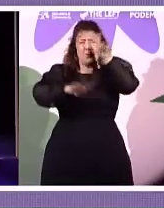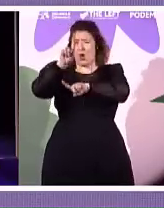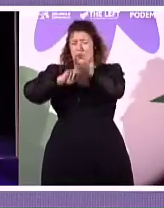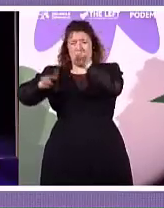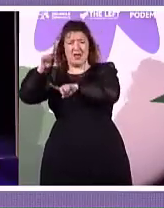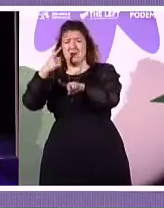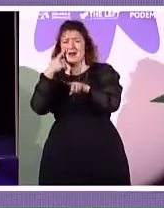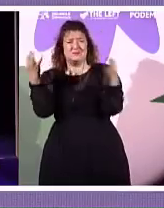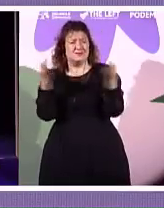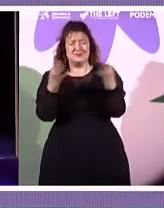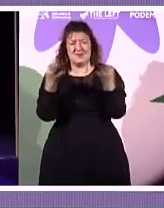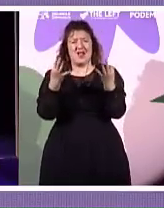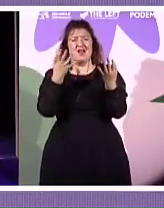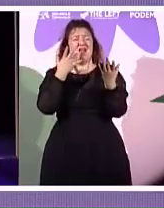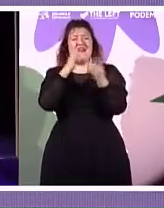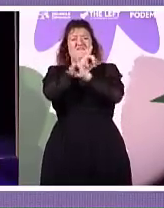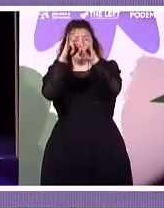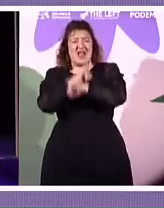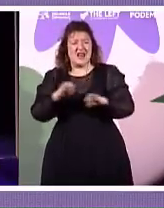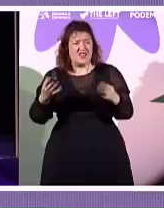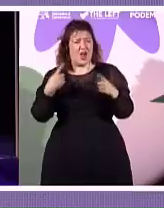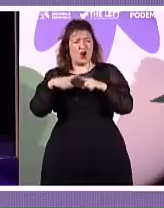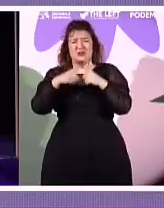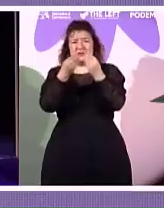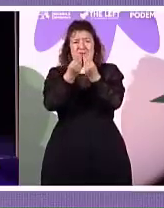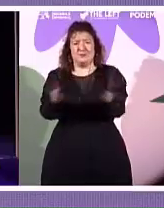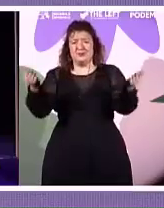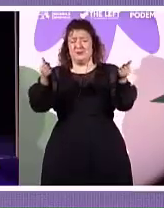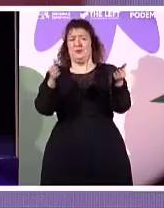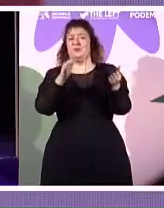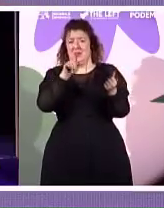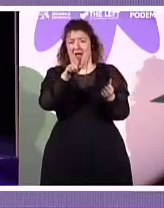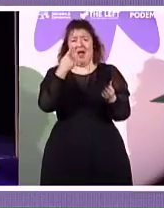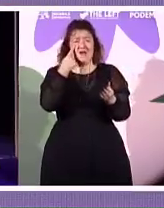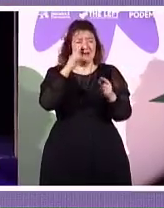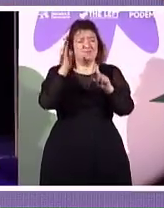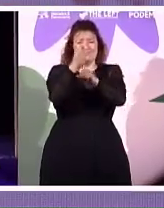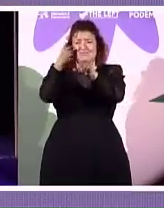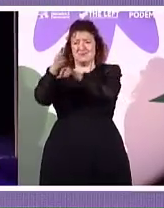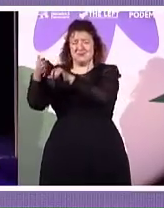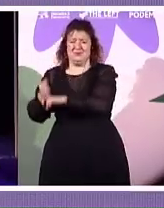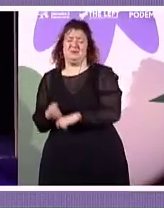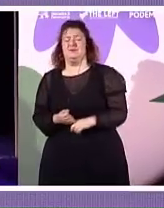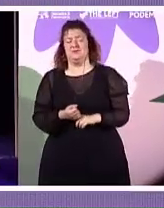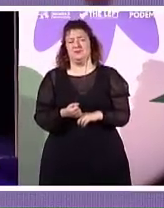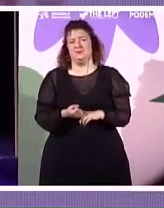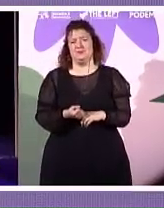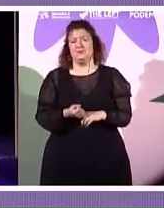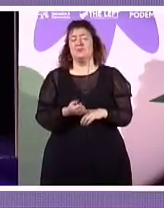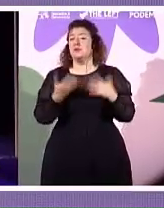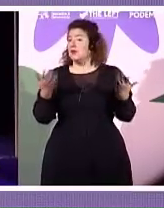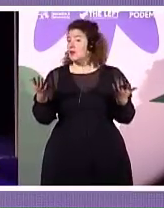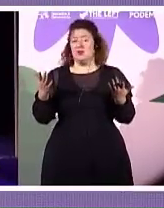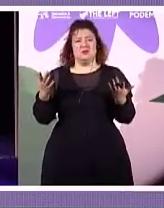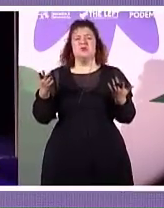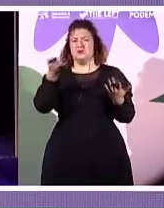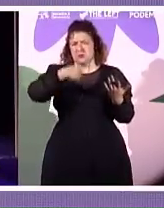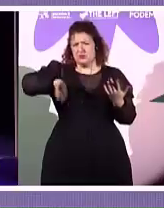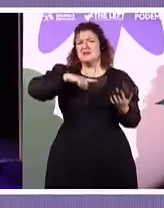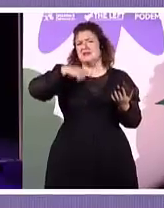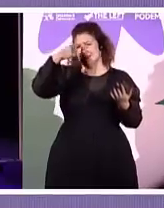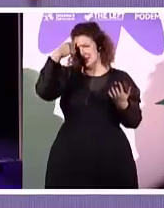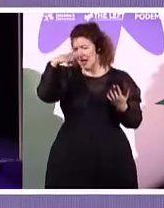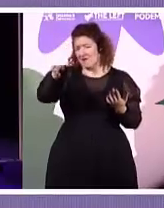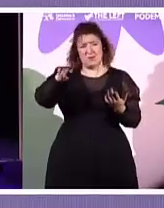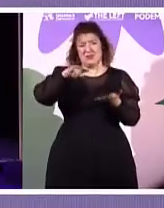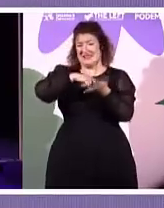se está colando la felicidad de nuestros pueblos la felicidad de nuestros vecinos y vecinas y todos y todas sabemos que